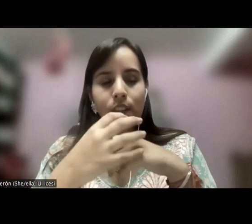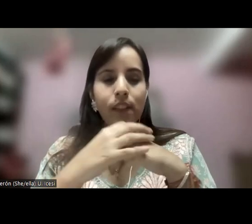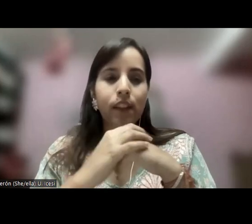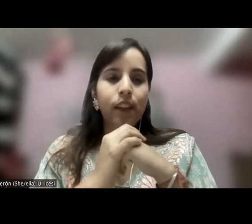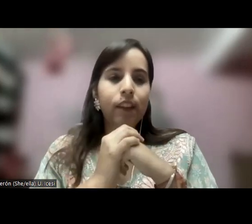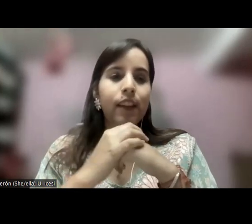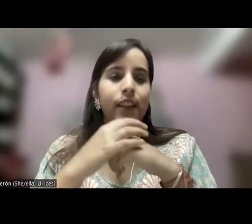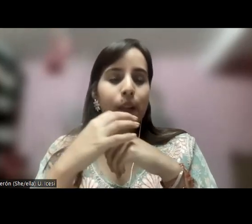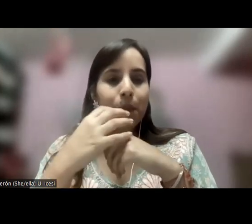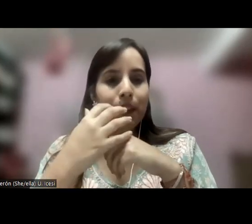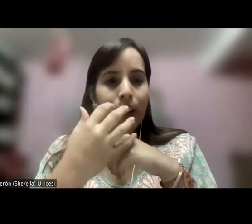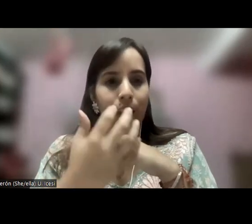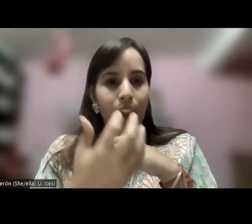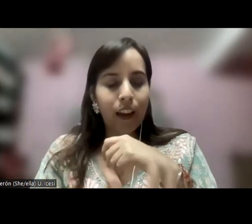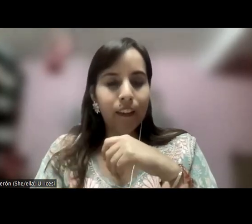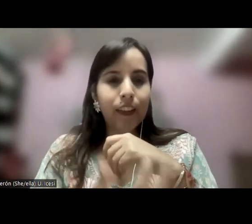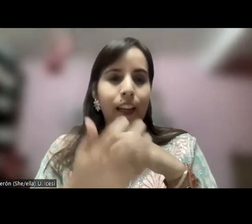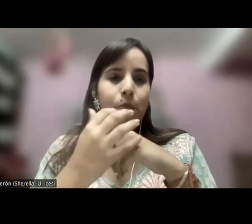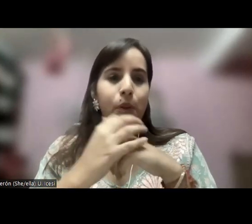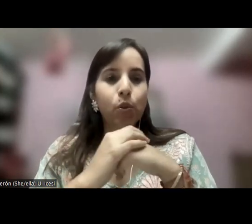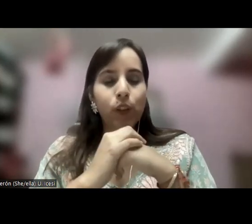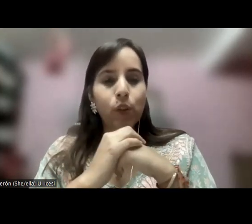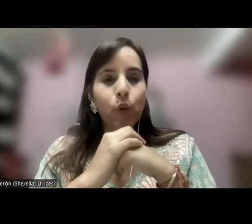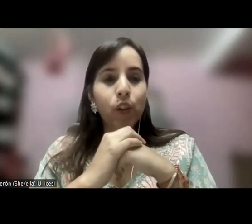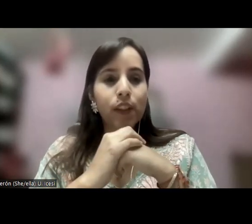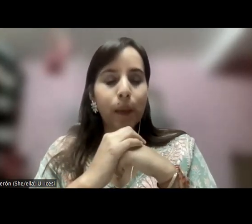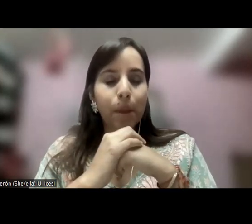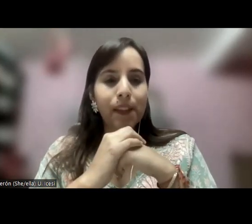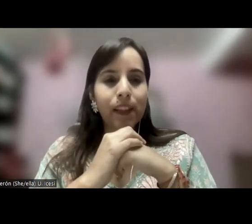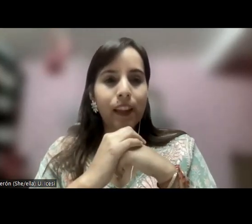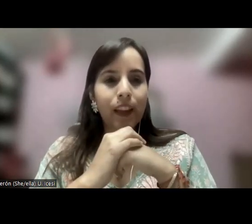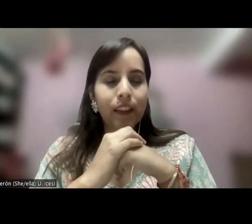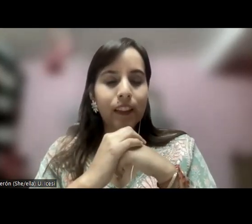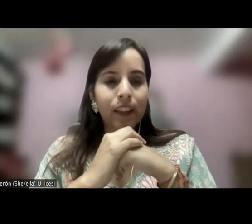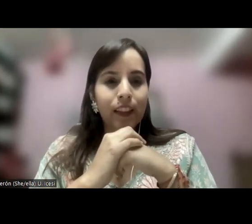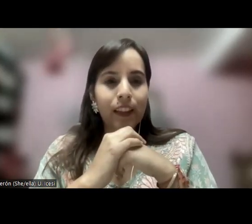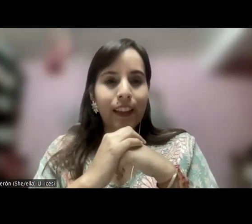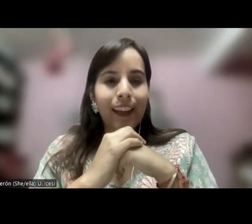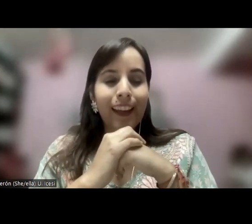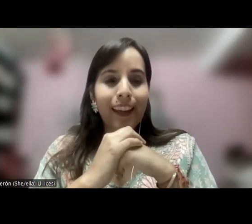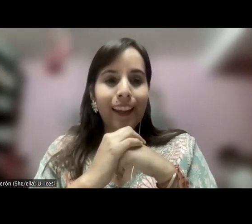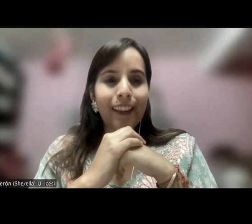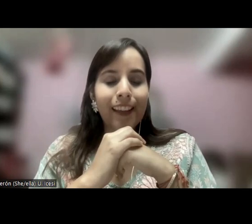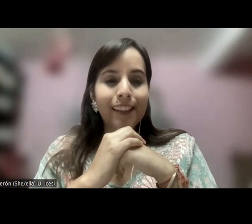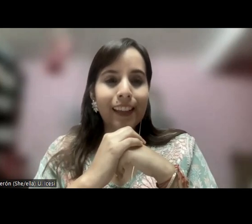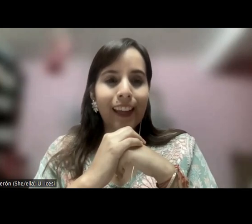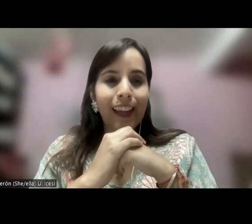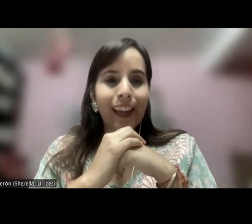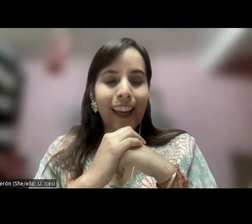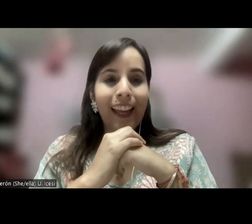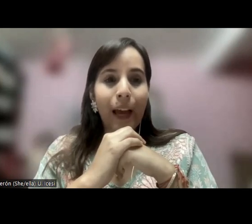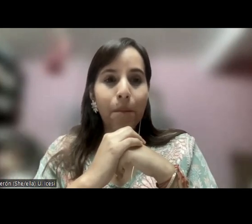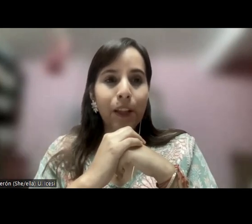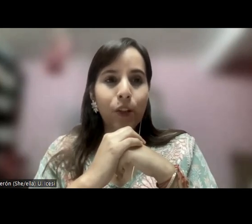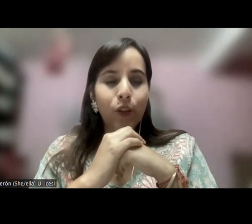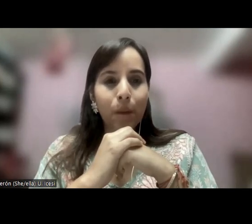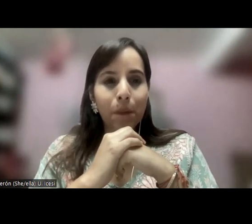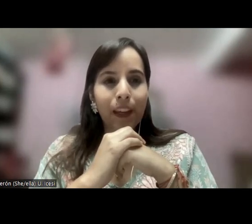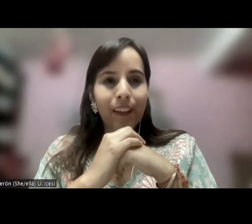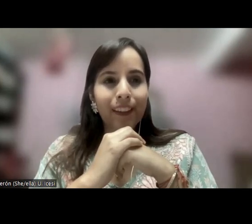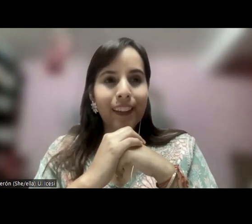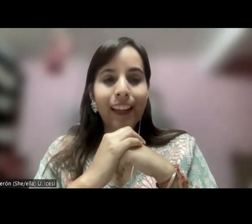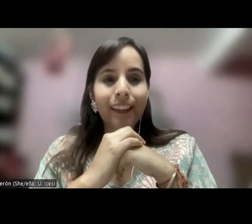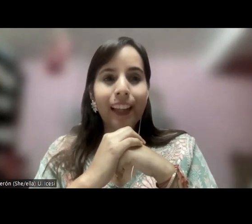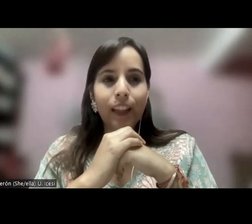mayores desde la mirada de las personas con discapacidad y desde el ámbito